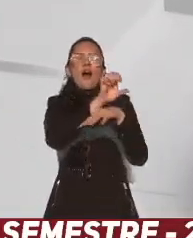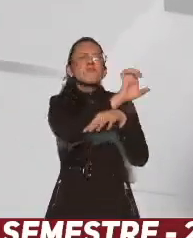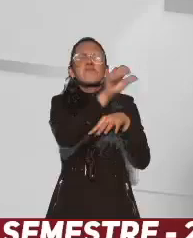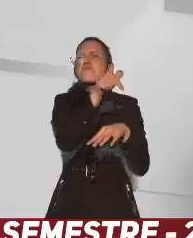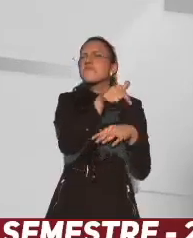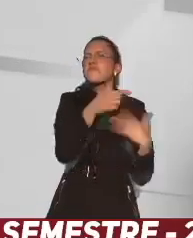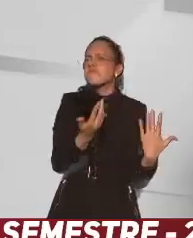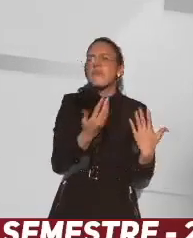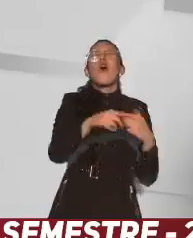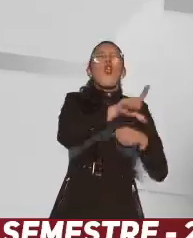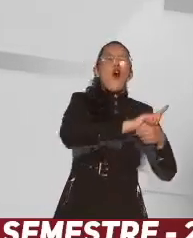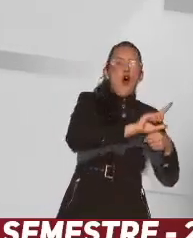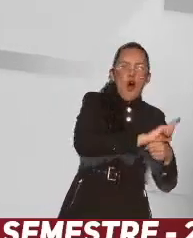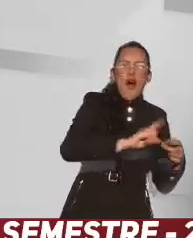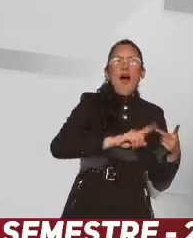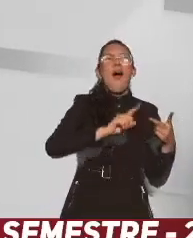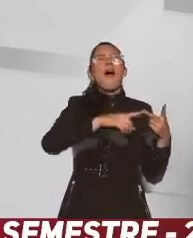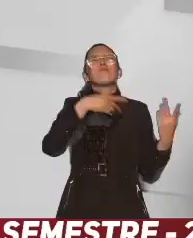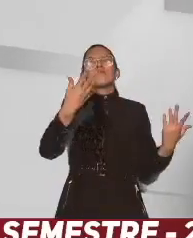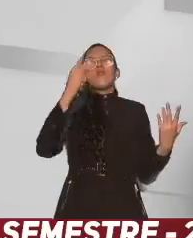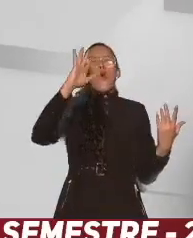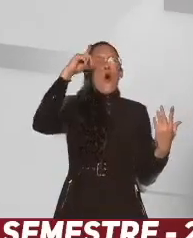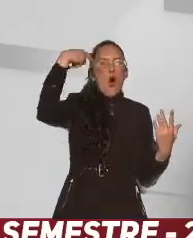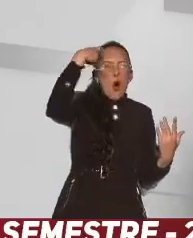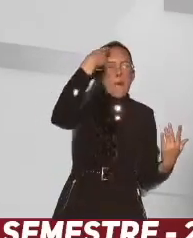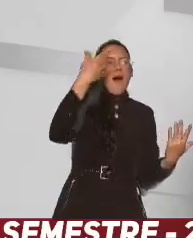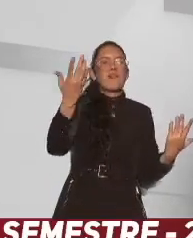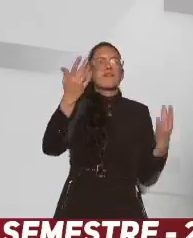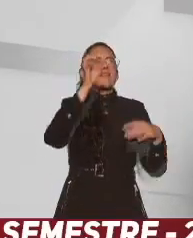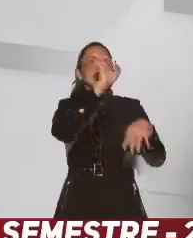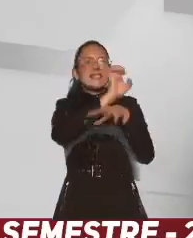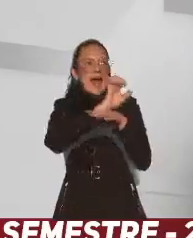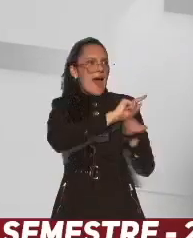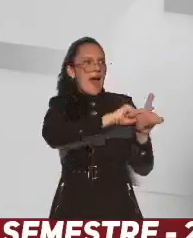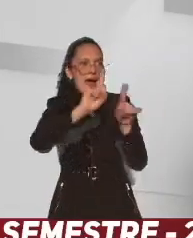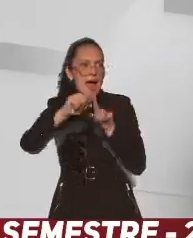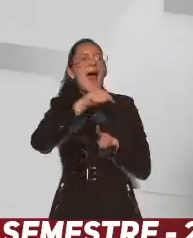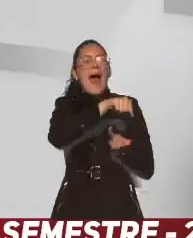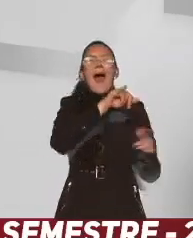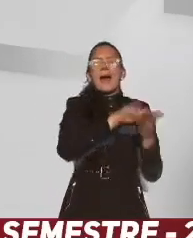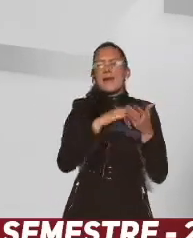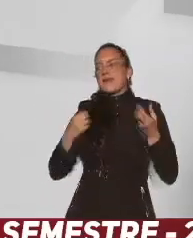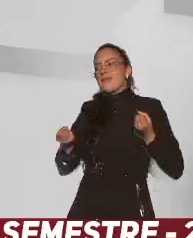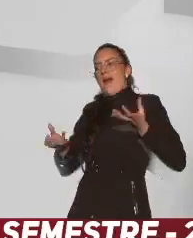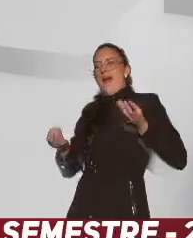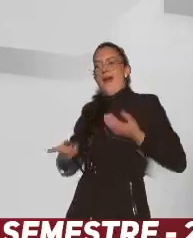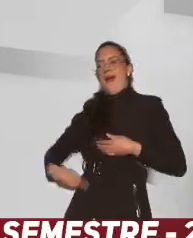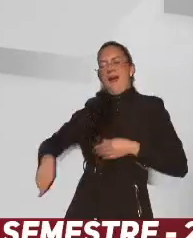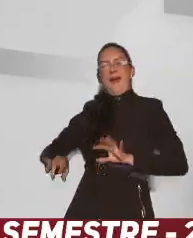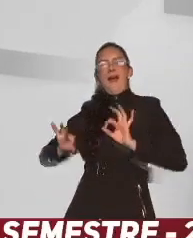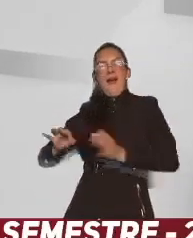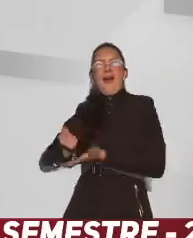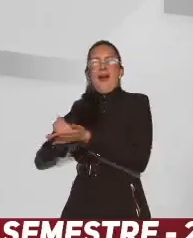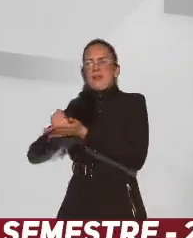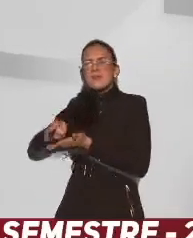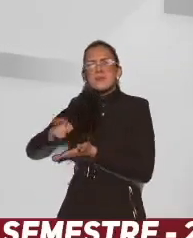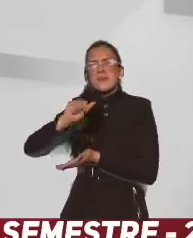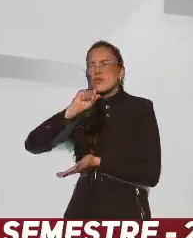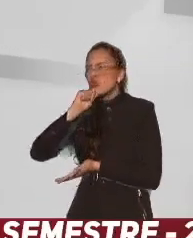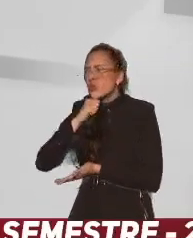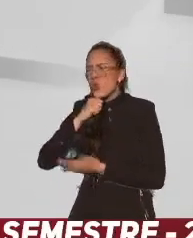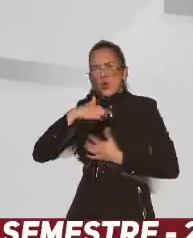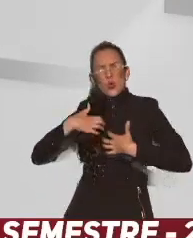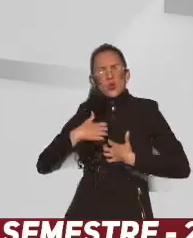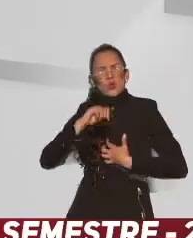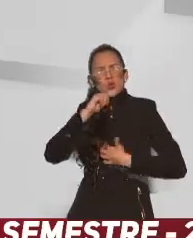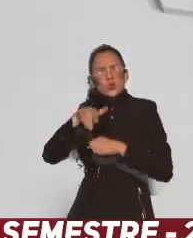estatal, aportando al desarrollo y protección de la población en las regiones más afectadas del país, para las cuales se emplearon